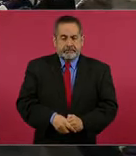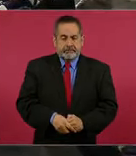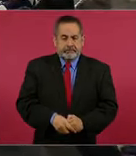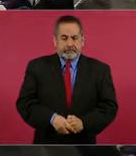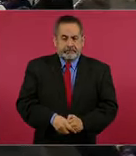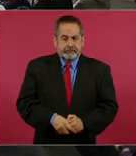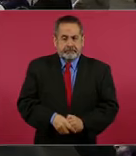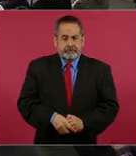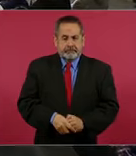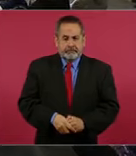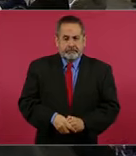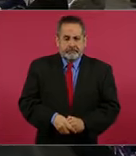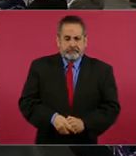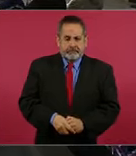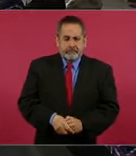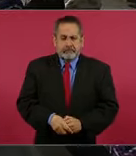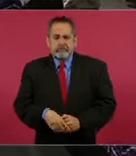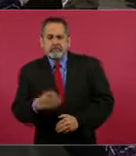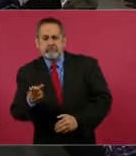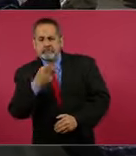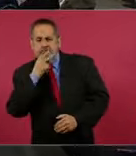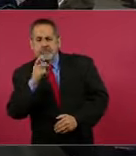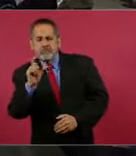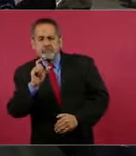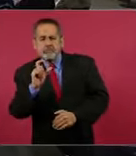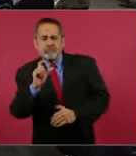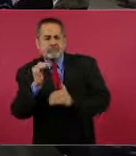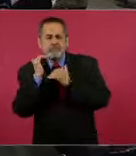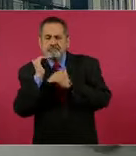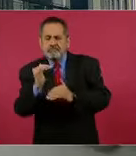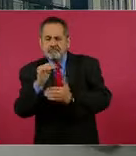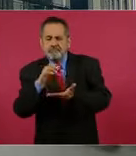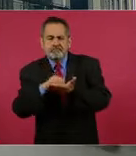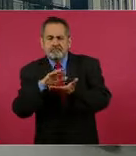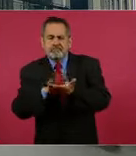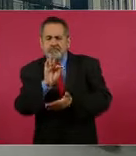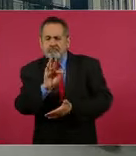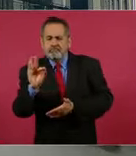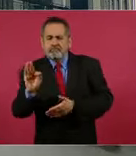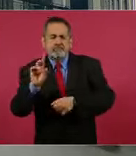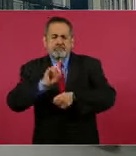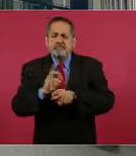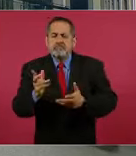¿Hasta cuándo les van a dar de plazo para que tomen una decisión? Estamos actuando con